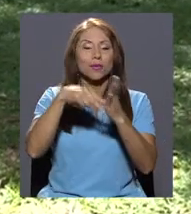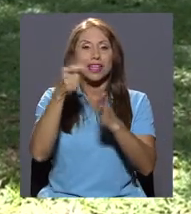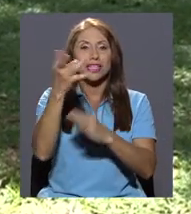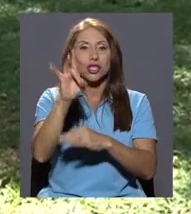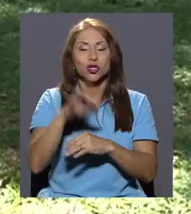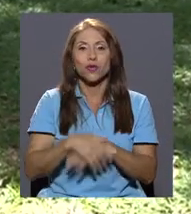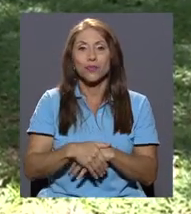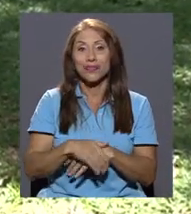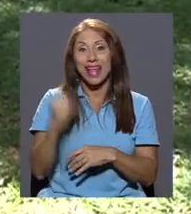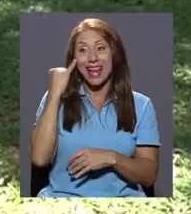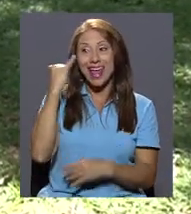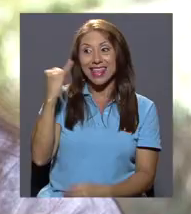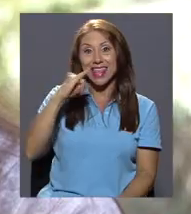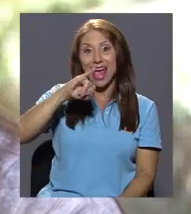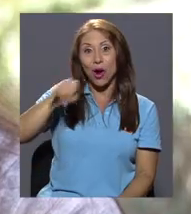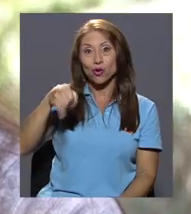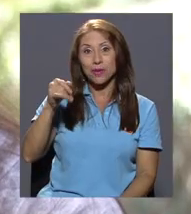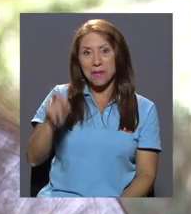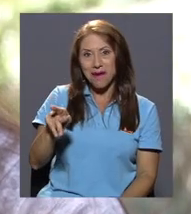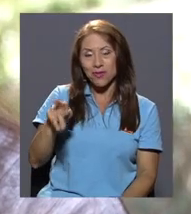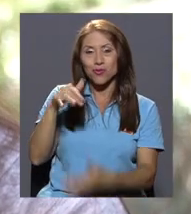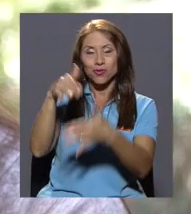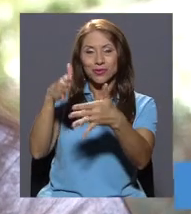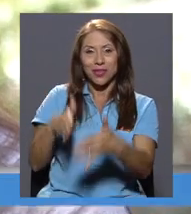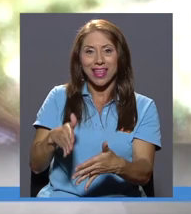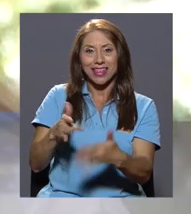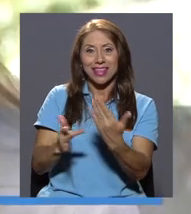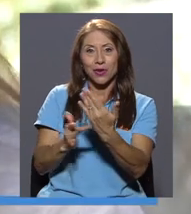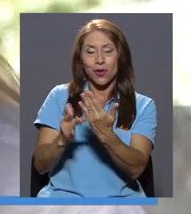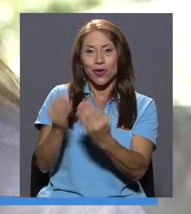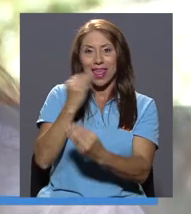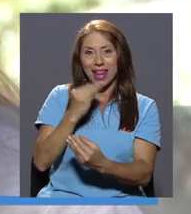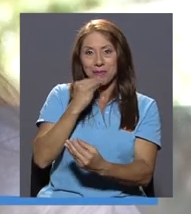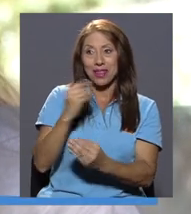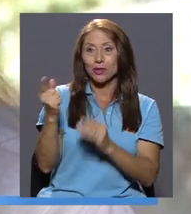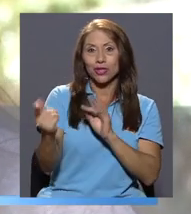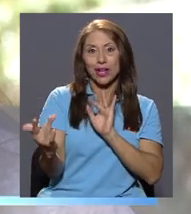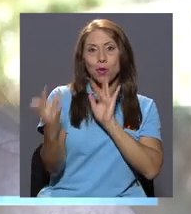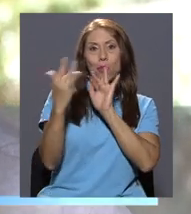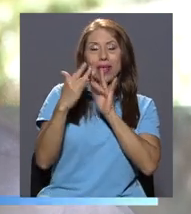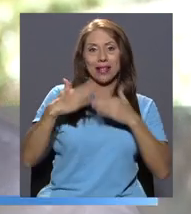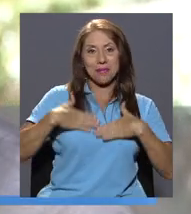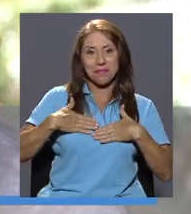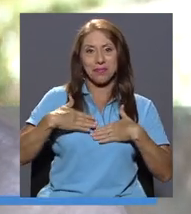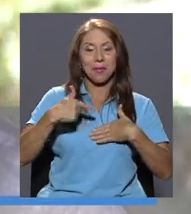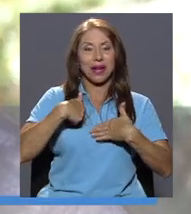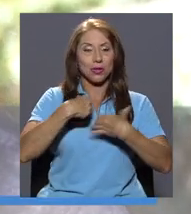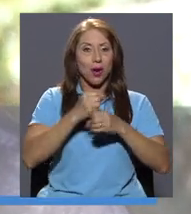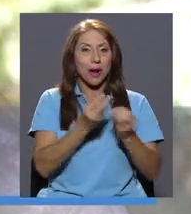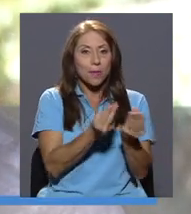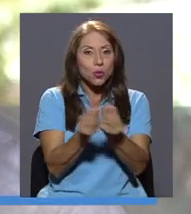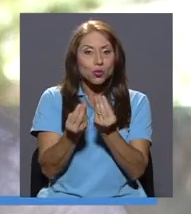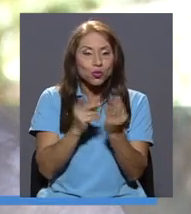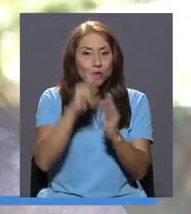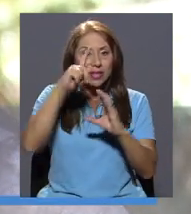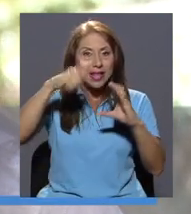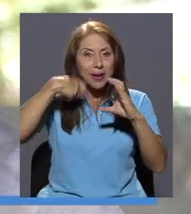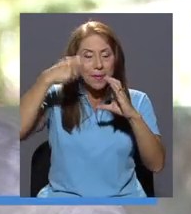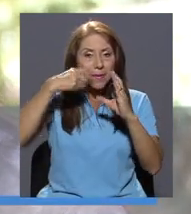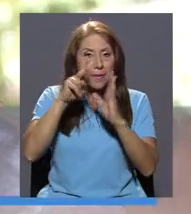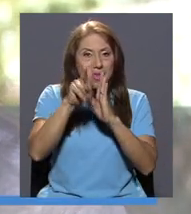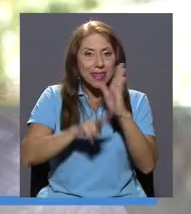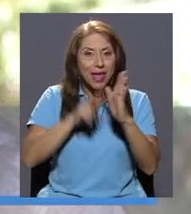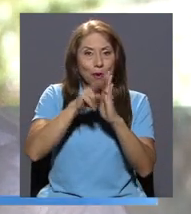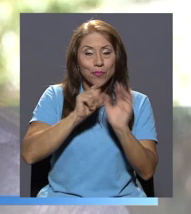Bueno, la idea surge de José Pablo, que es un estudiante de tecnología en alimentos, y me contacta a mí que para hacer la producción del video, que va a ser el